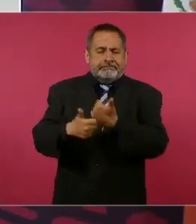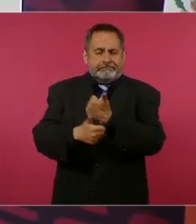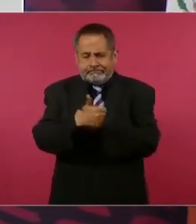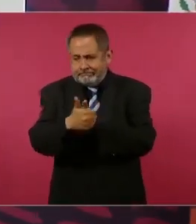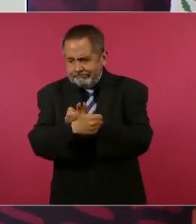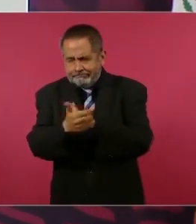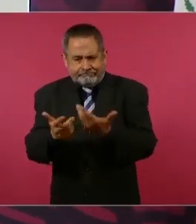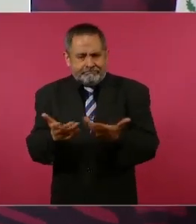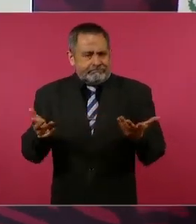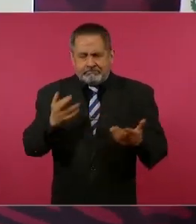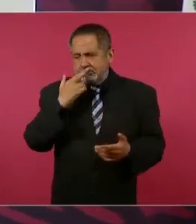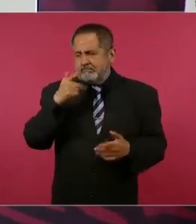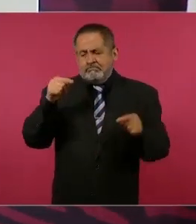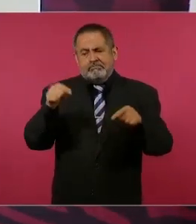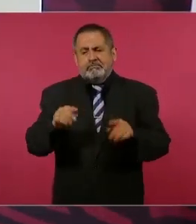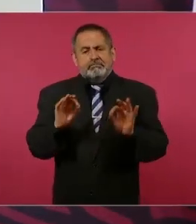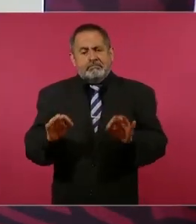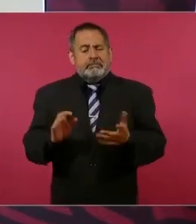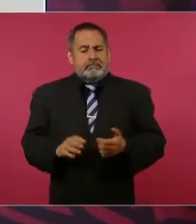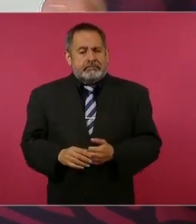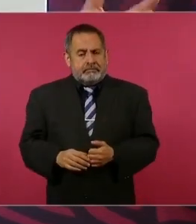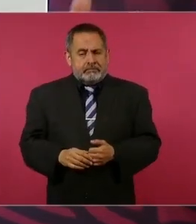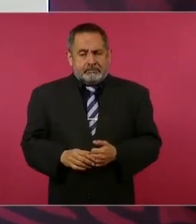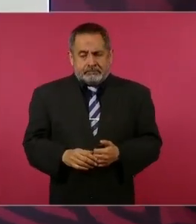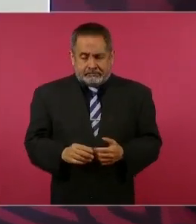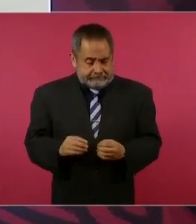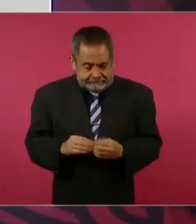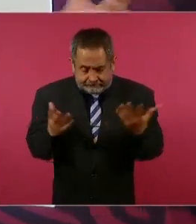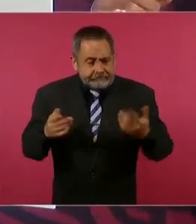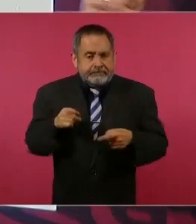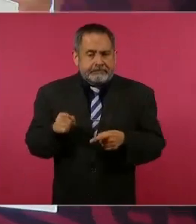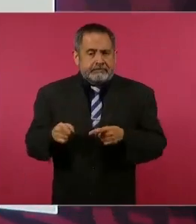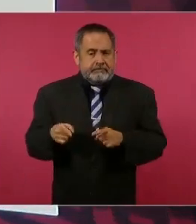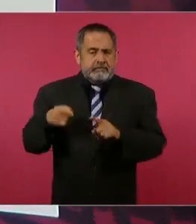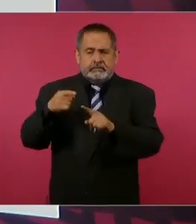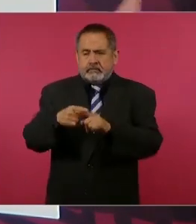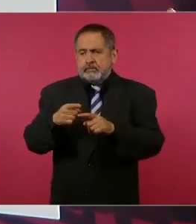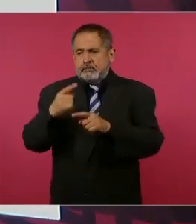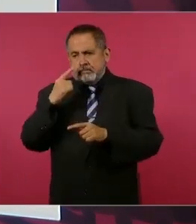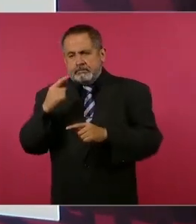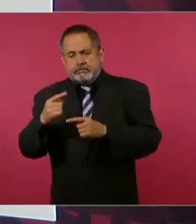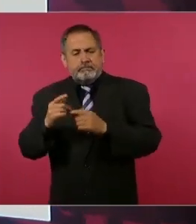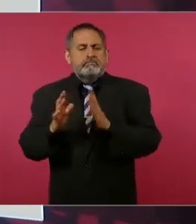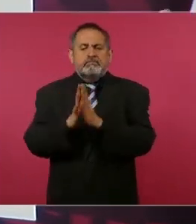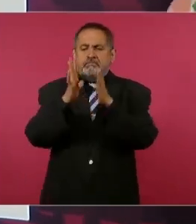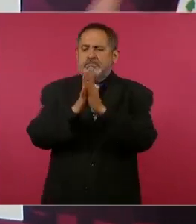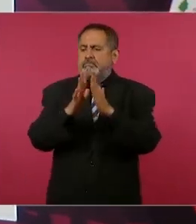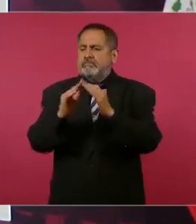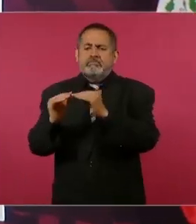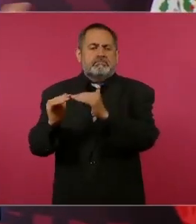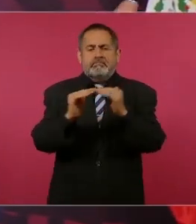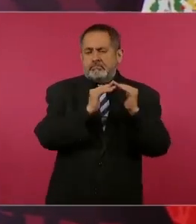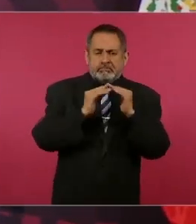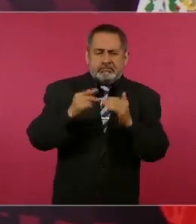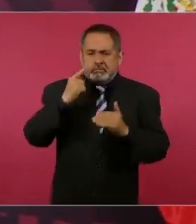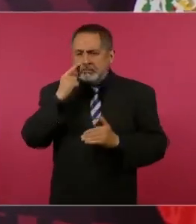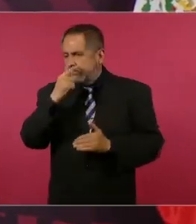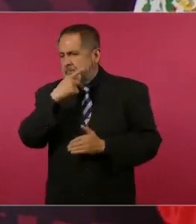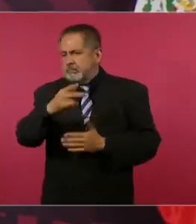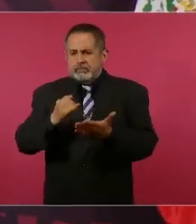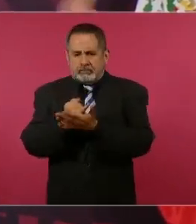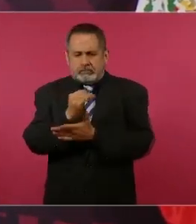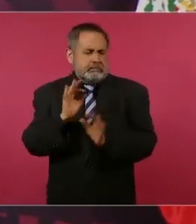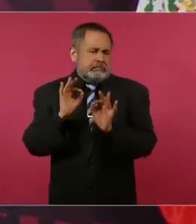entre otras cosas. En esencia, es buena la democracia porque